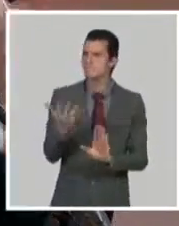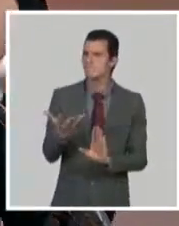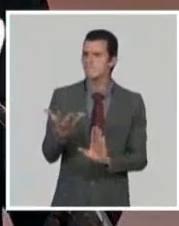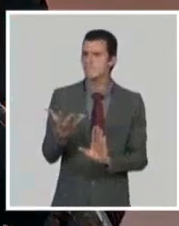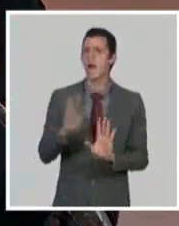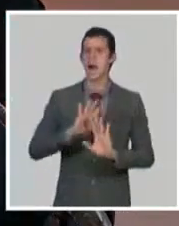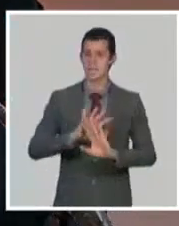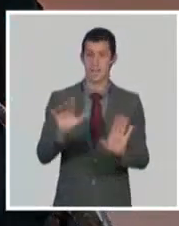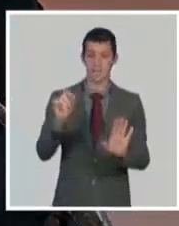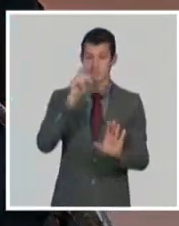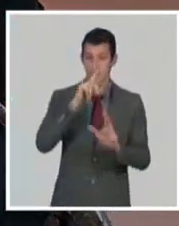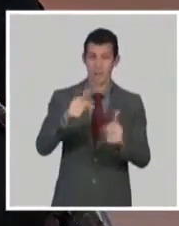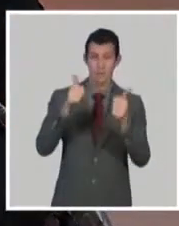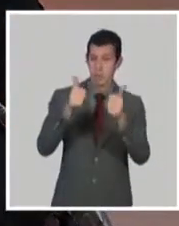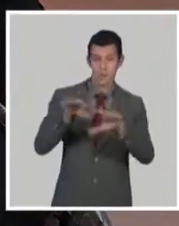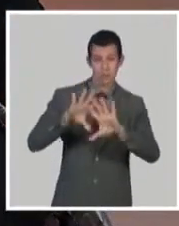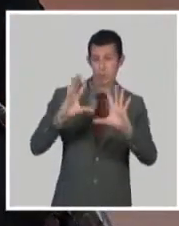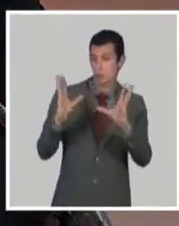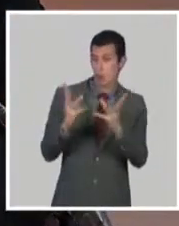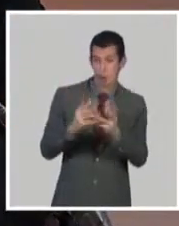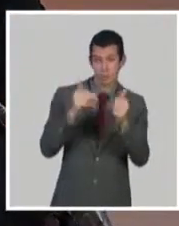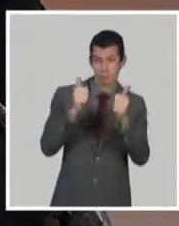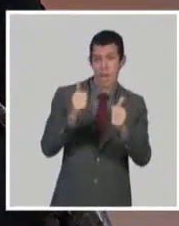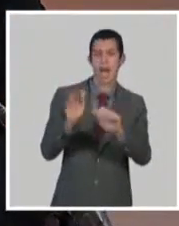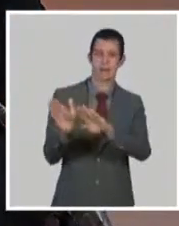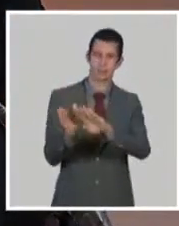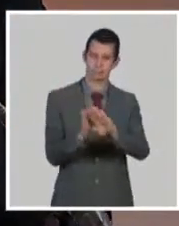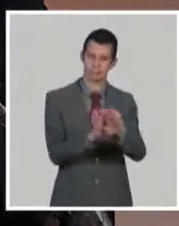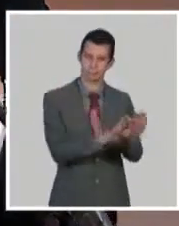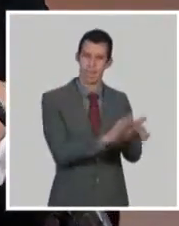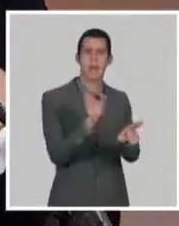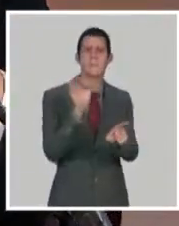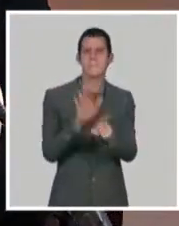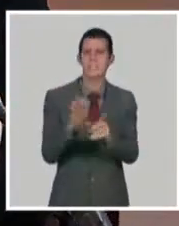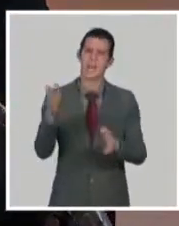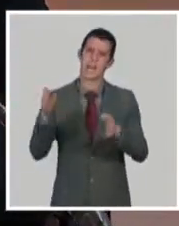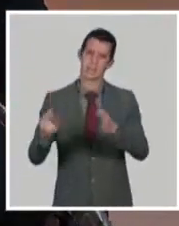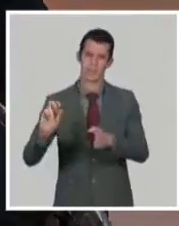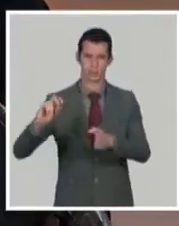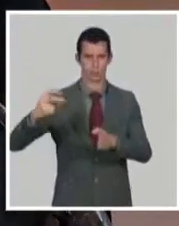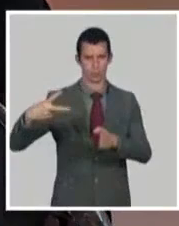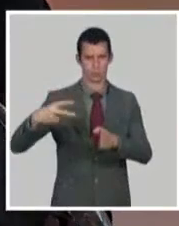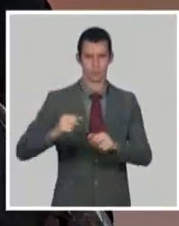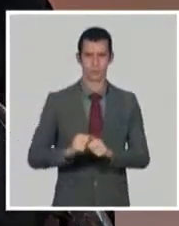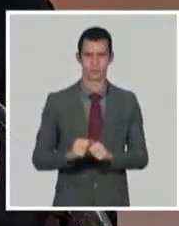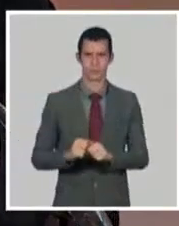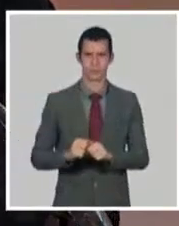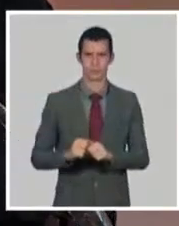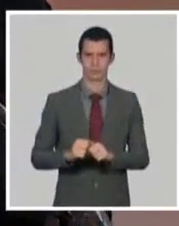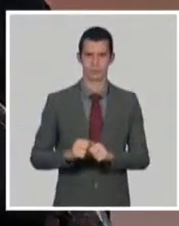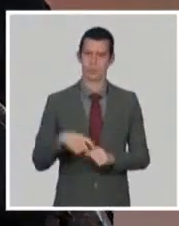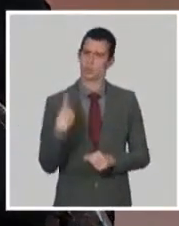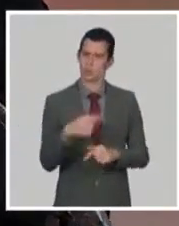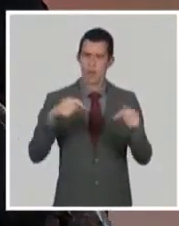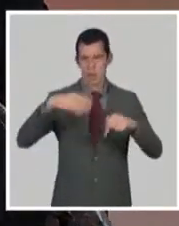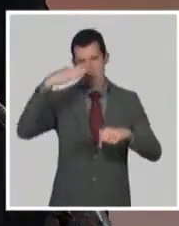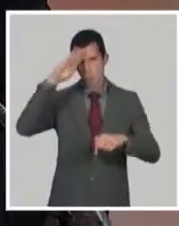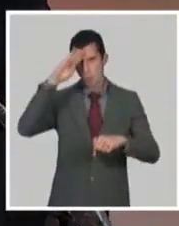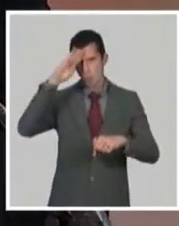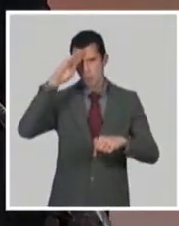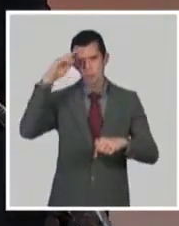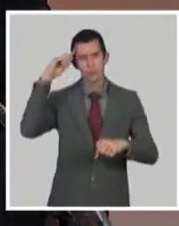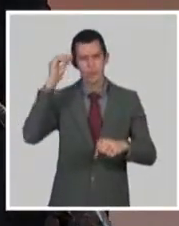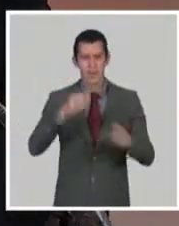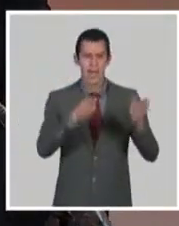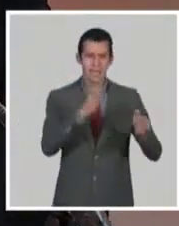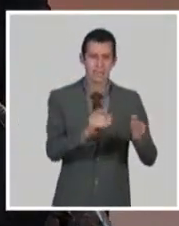2. Porque una característica que ha tenido el diseño de los estudios fase 1 nuestros es que son estudios fase 1-2. A partir de determinadas